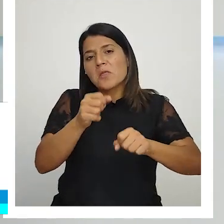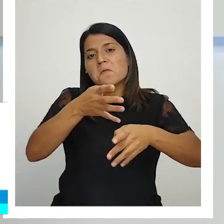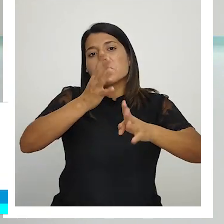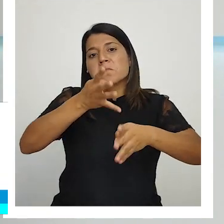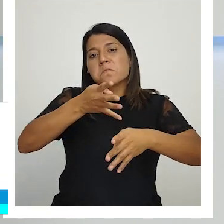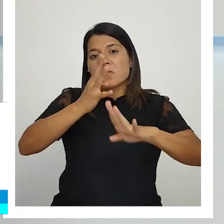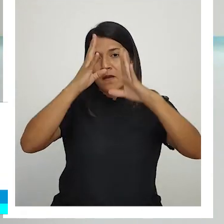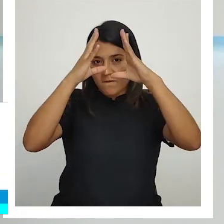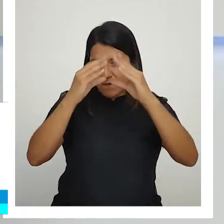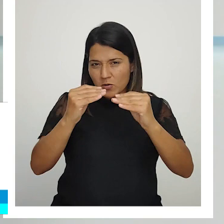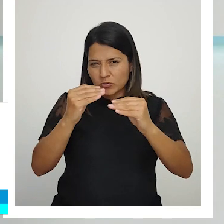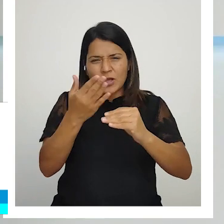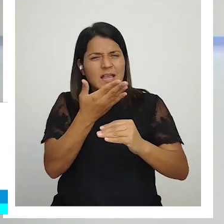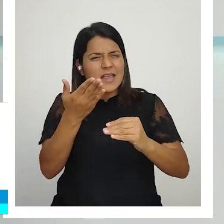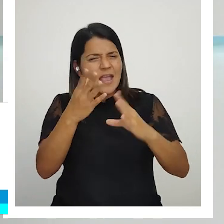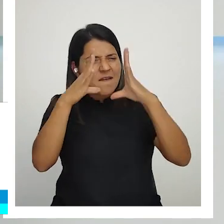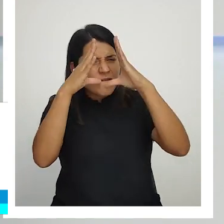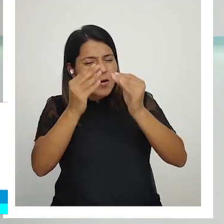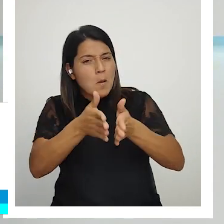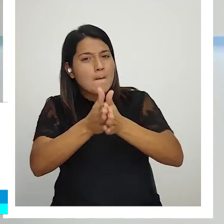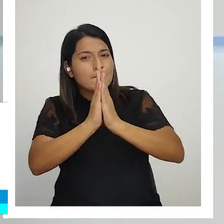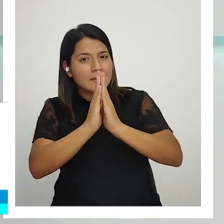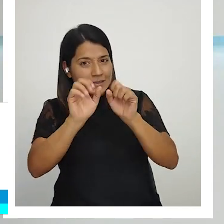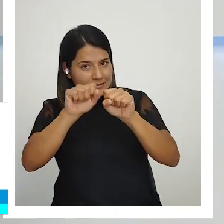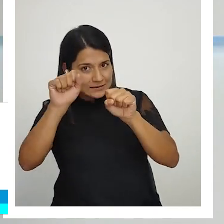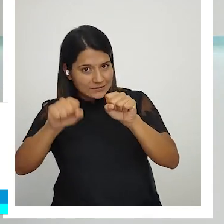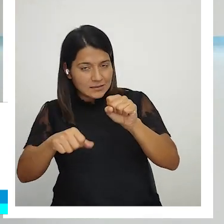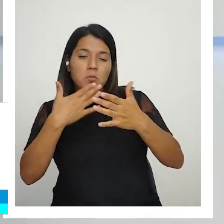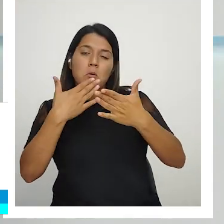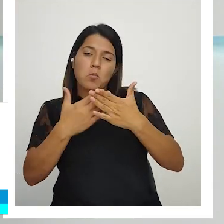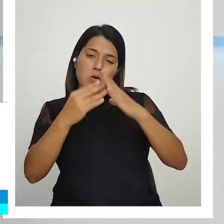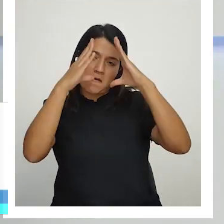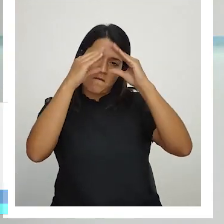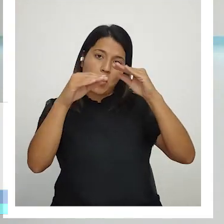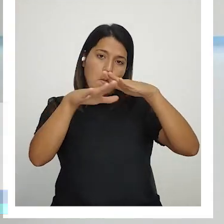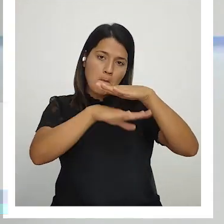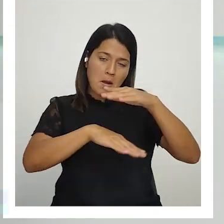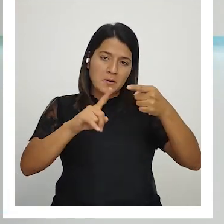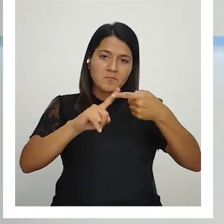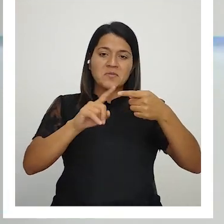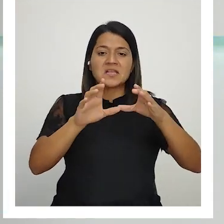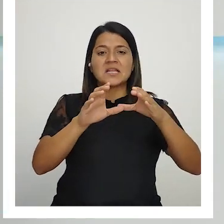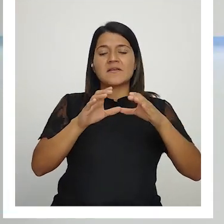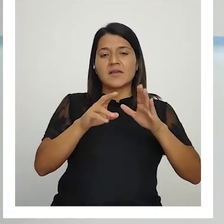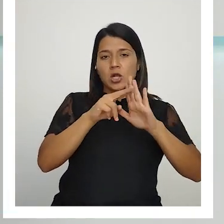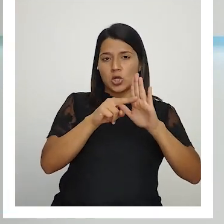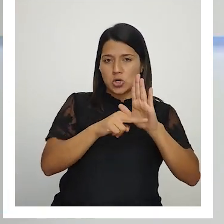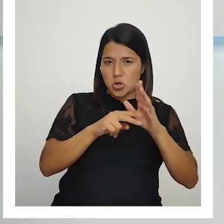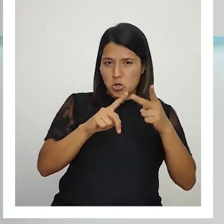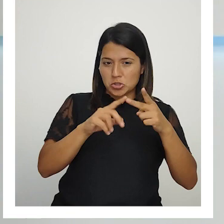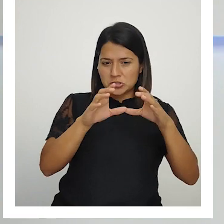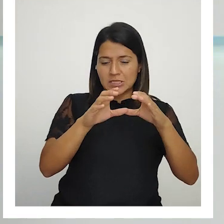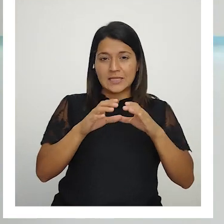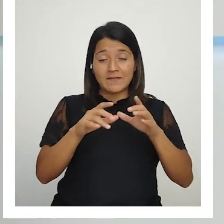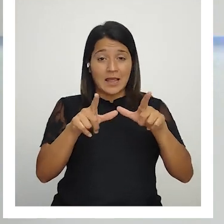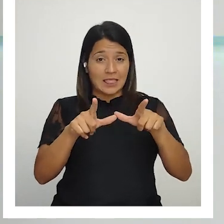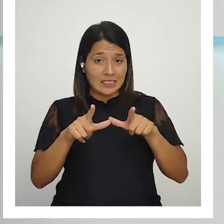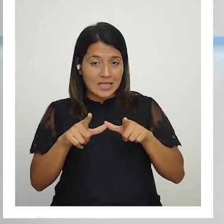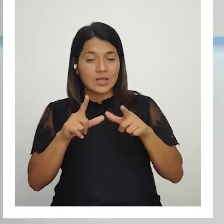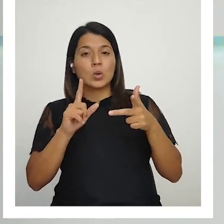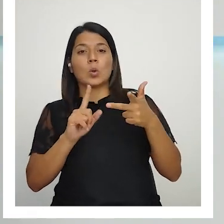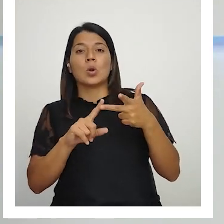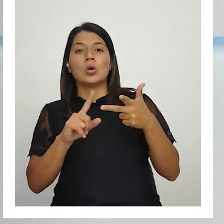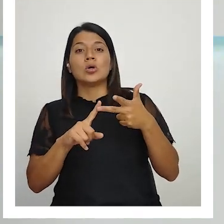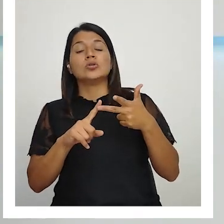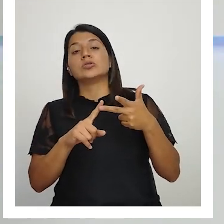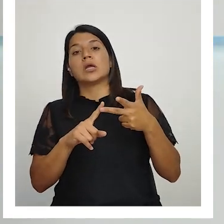información. ¿Qué información les solicita el sistema? Bueno, datos básicos, certificaciones de notas, certificaciones de títulos,